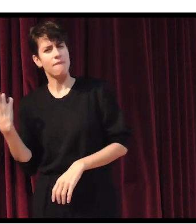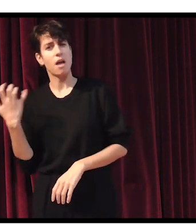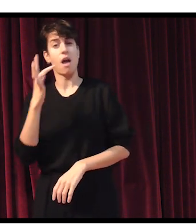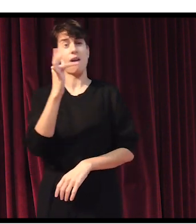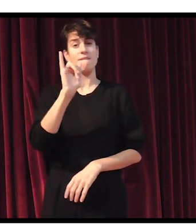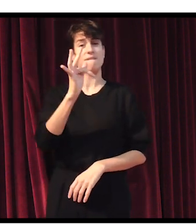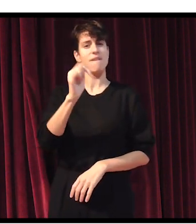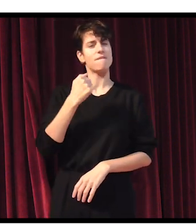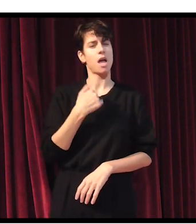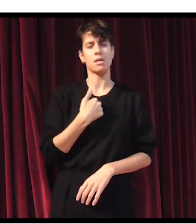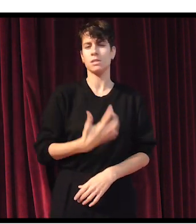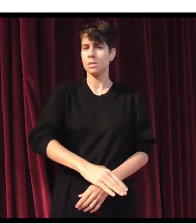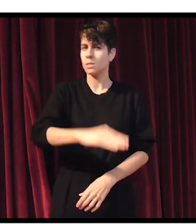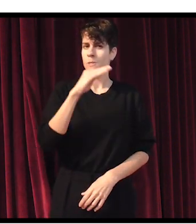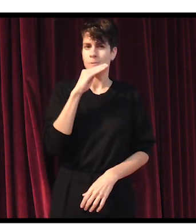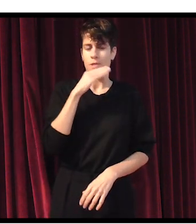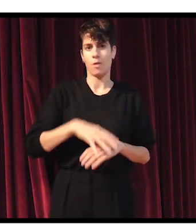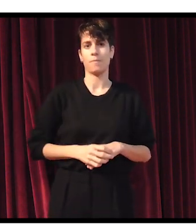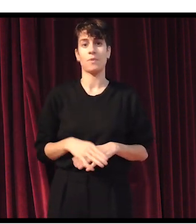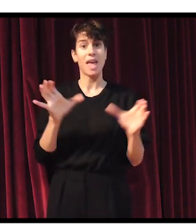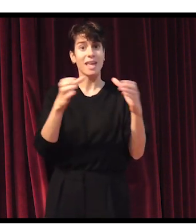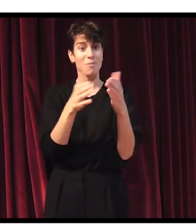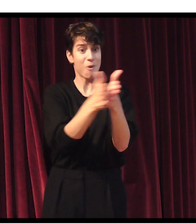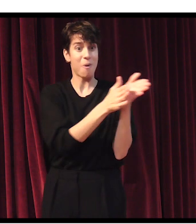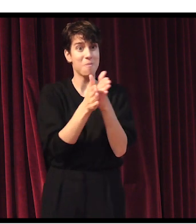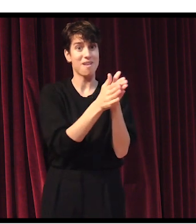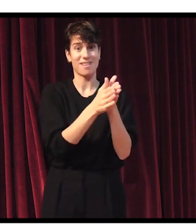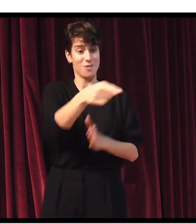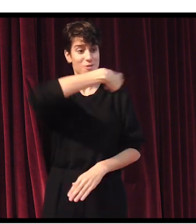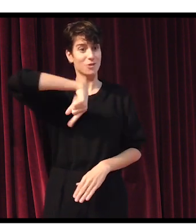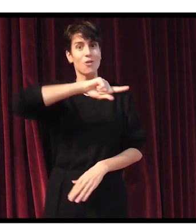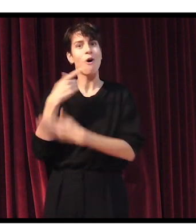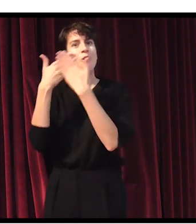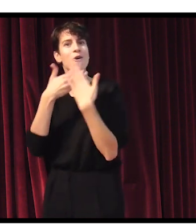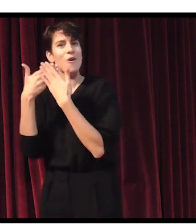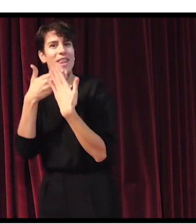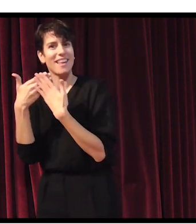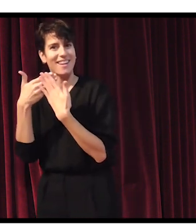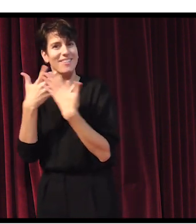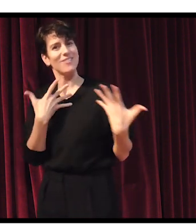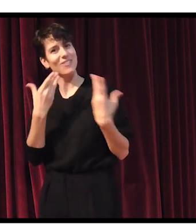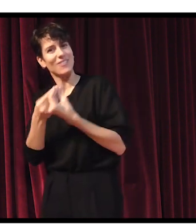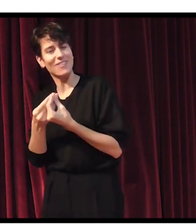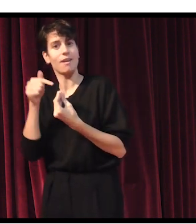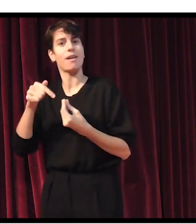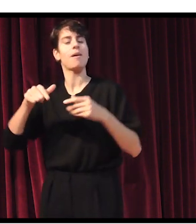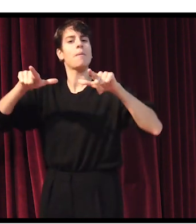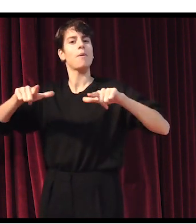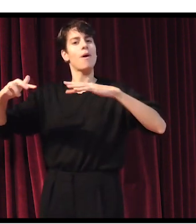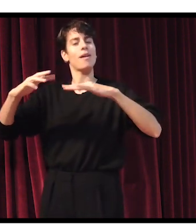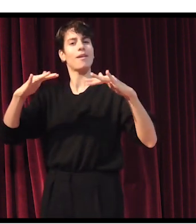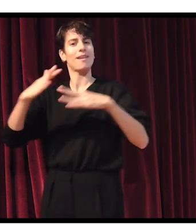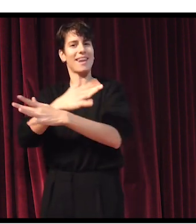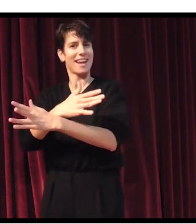FIFA. Los compañeros de mi equipo son los mismos niños con los que voy al cole y con los que juego en el parque. Comparto más cosas con ellos